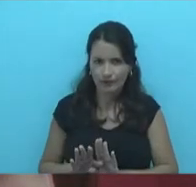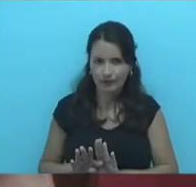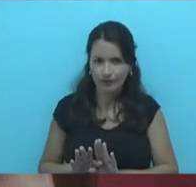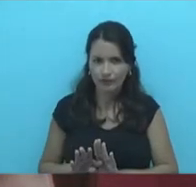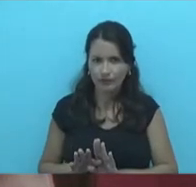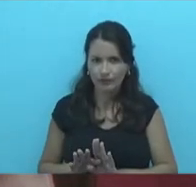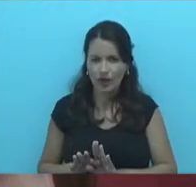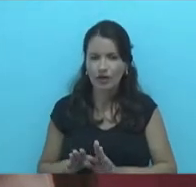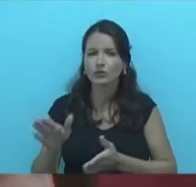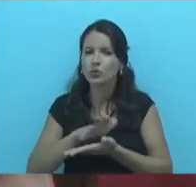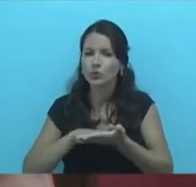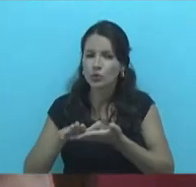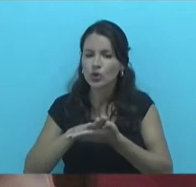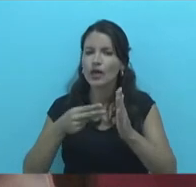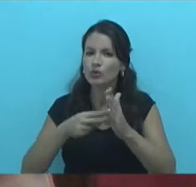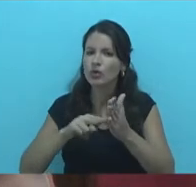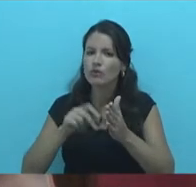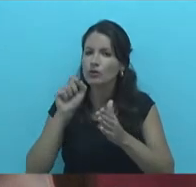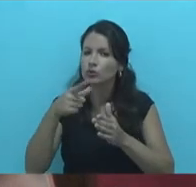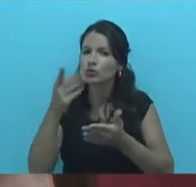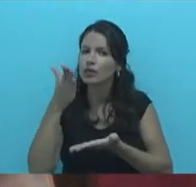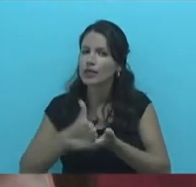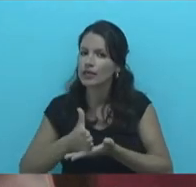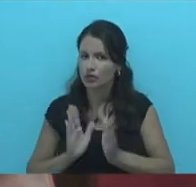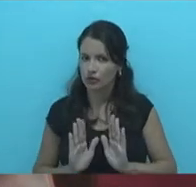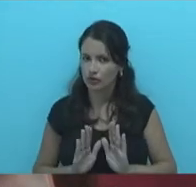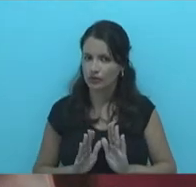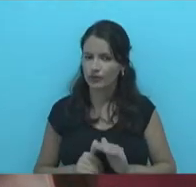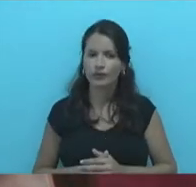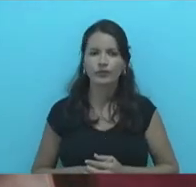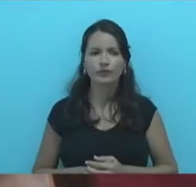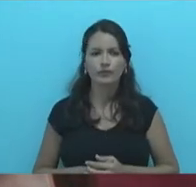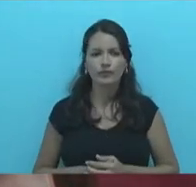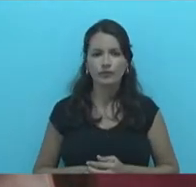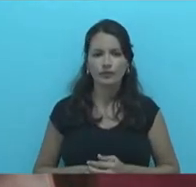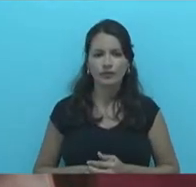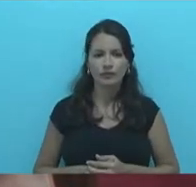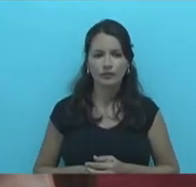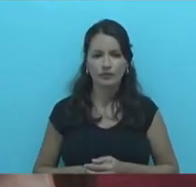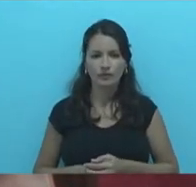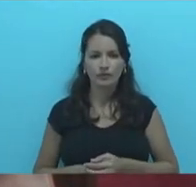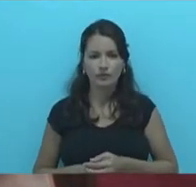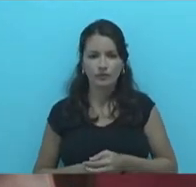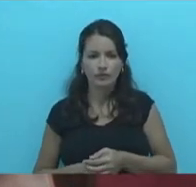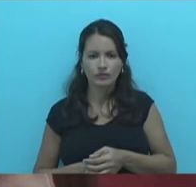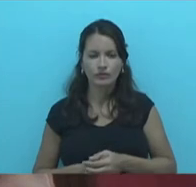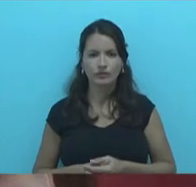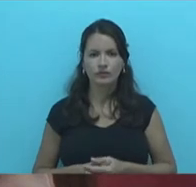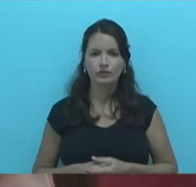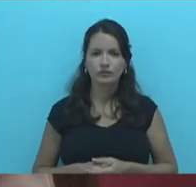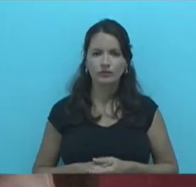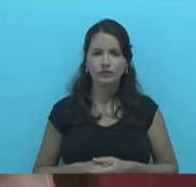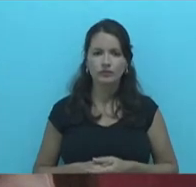conflicto judicial frente a la posibilidad dentro de Argentina y no fuera